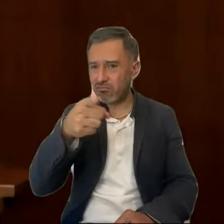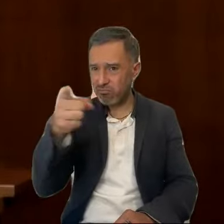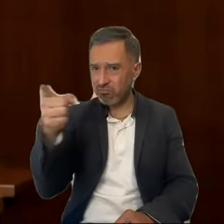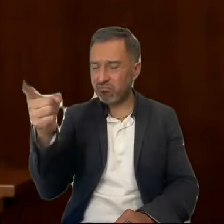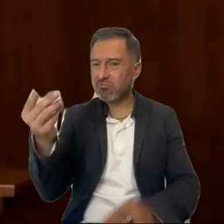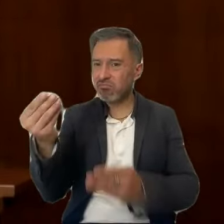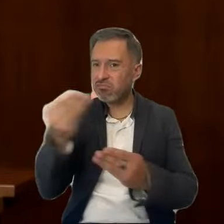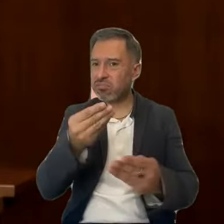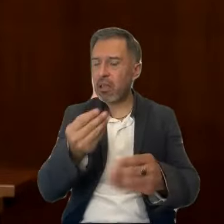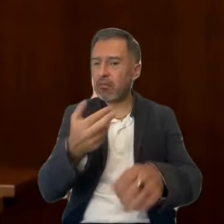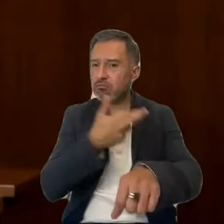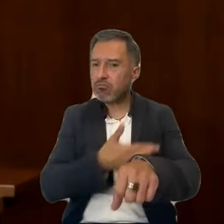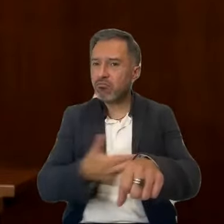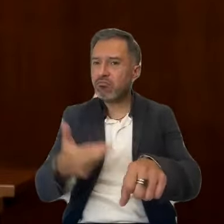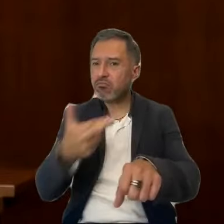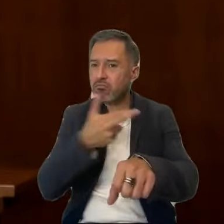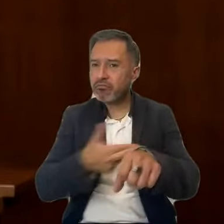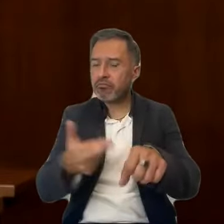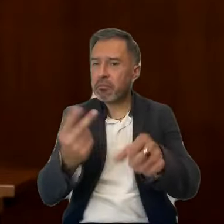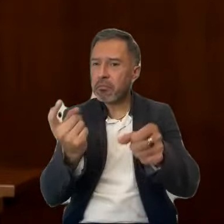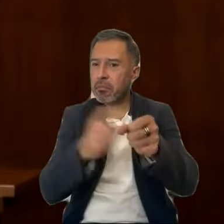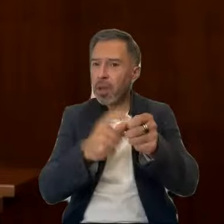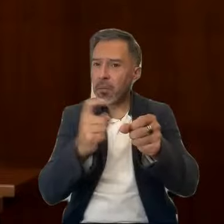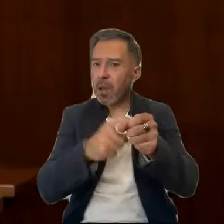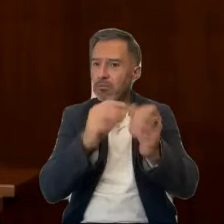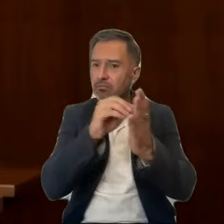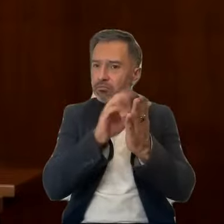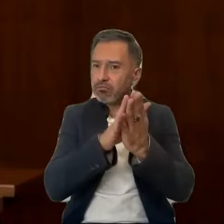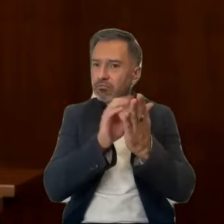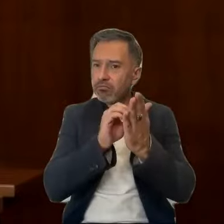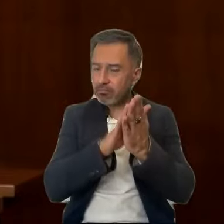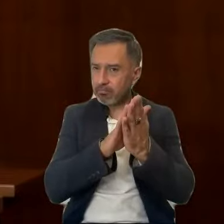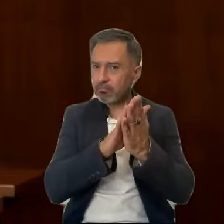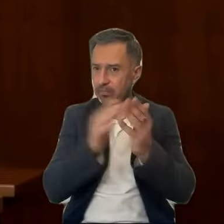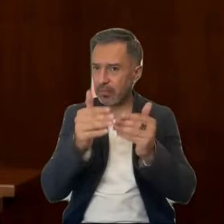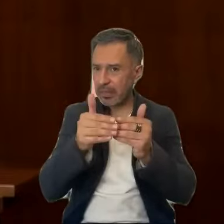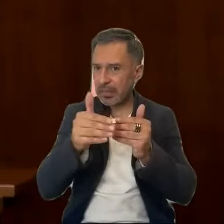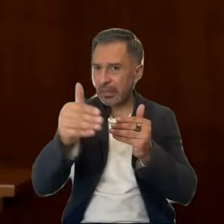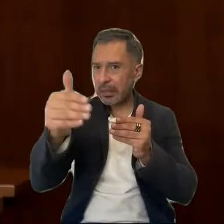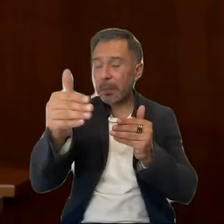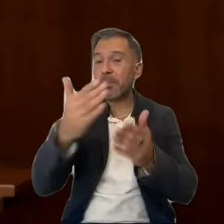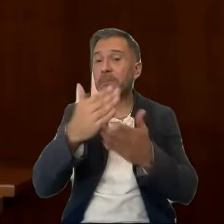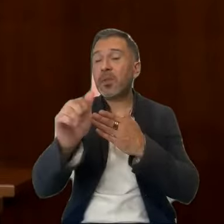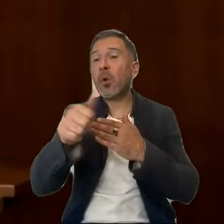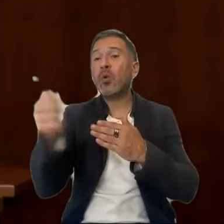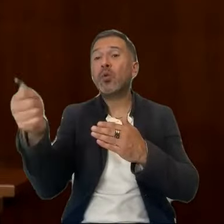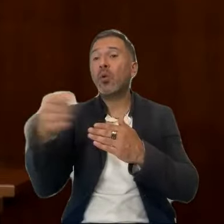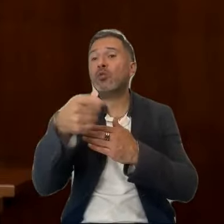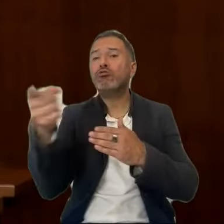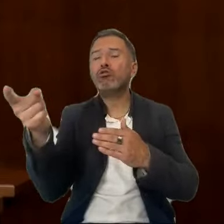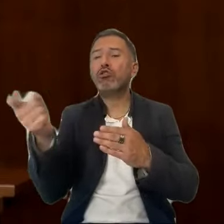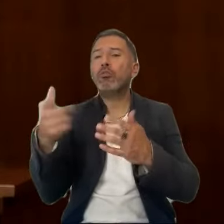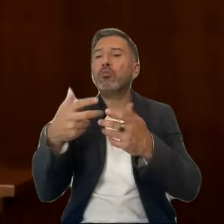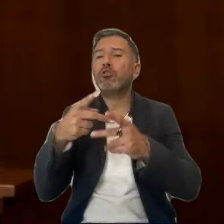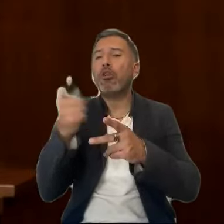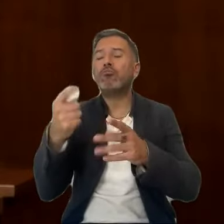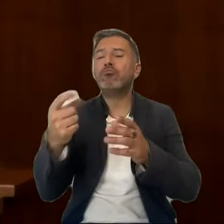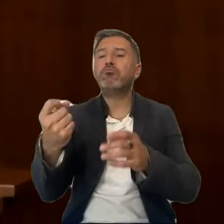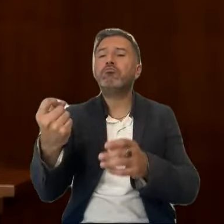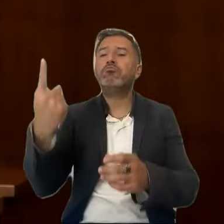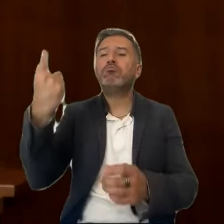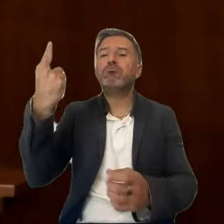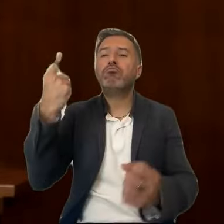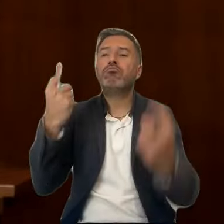y empadronamiento, así como productores que operan de manera esporádica. Sin